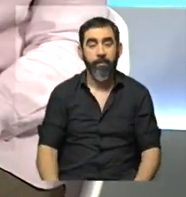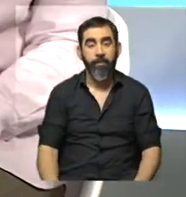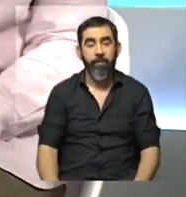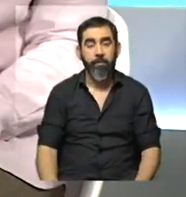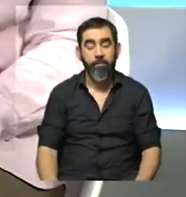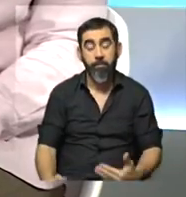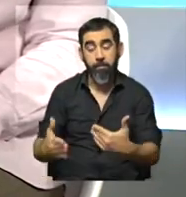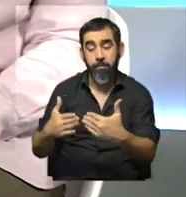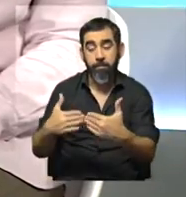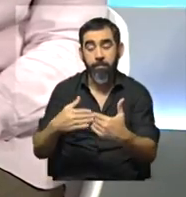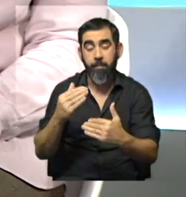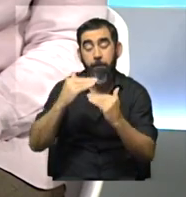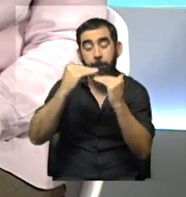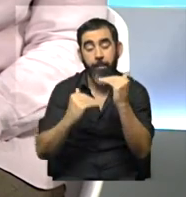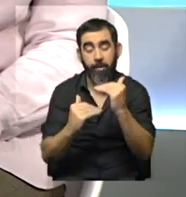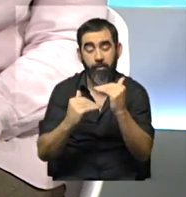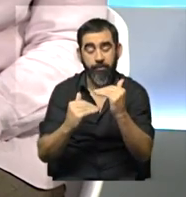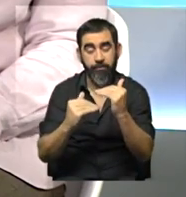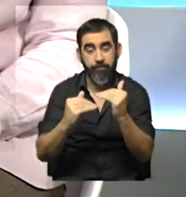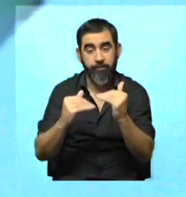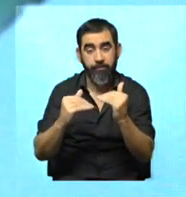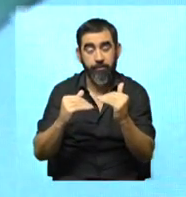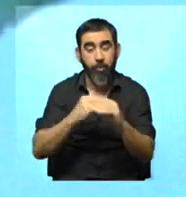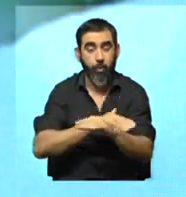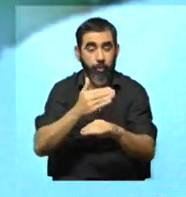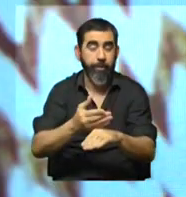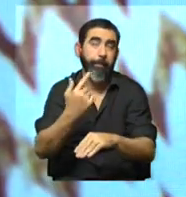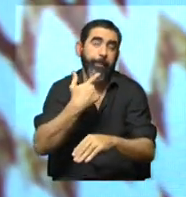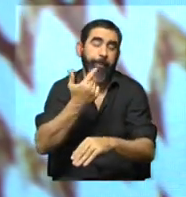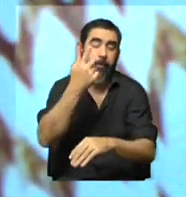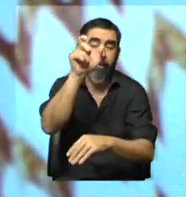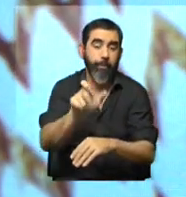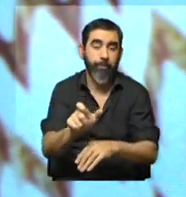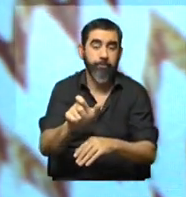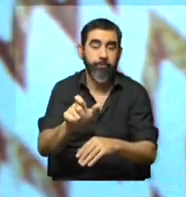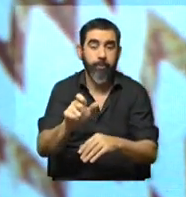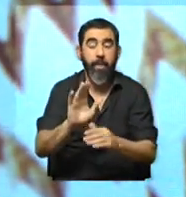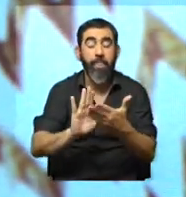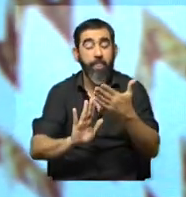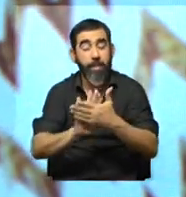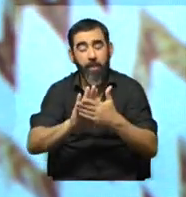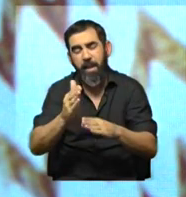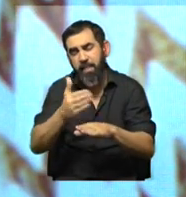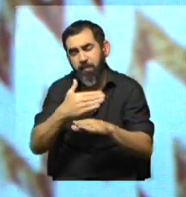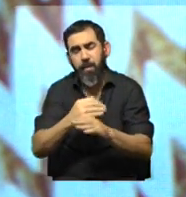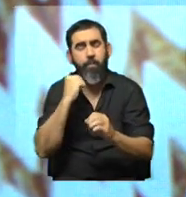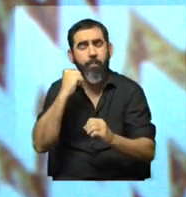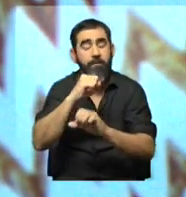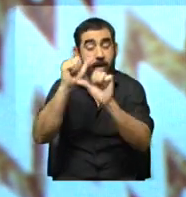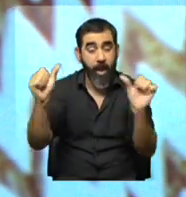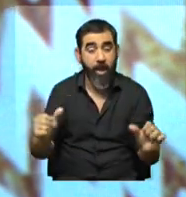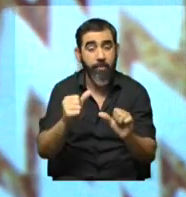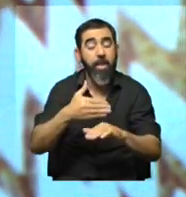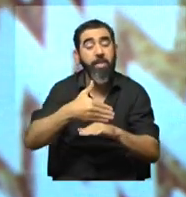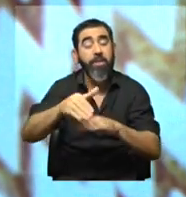más cerca estamos es menor el jet lag social. Pero si una persona, por ejemplo, es muy vespertina, que prefiere realizar sus actividades muy